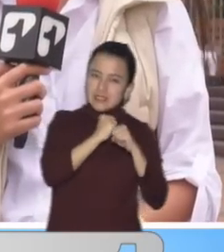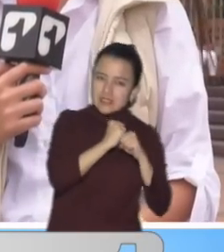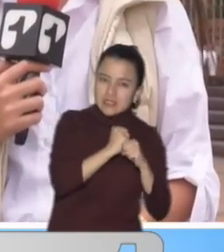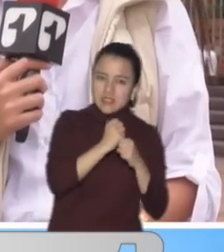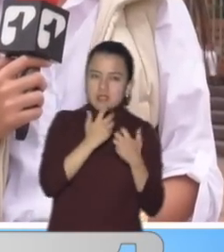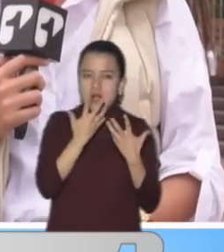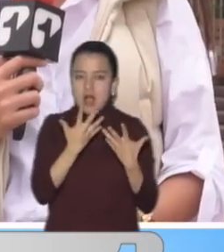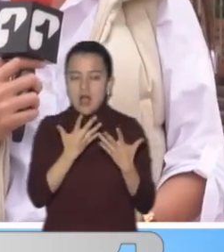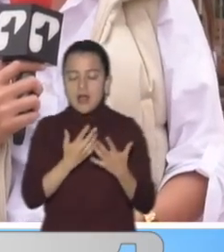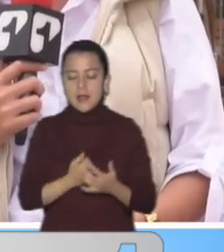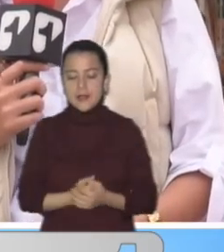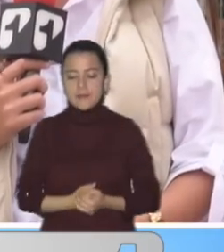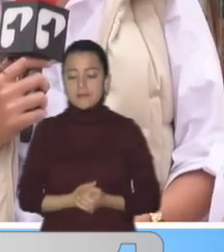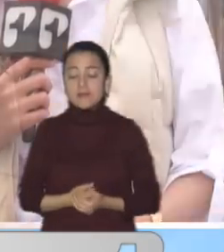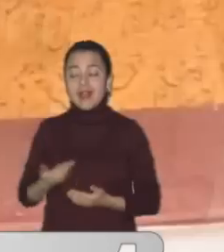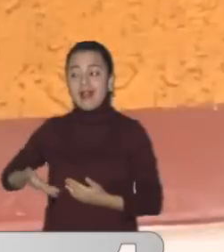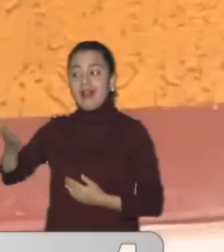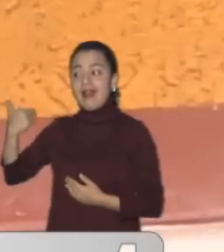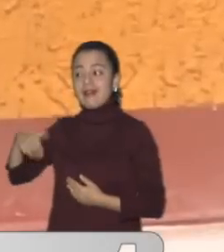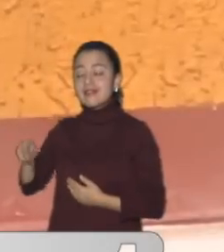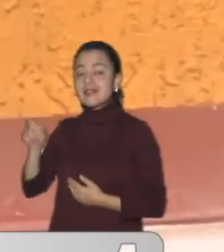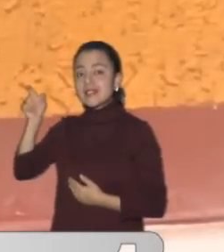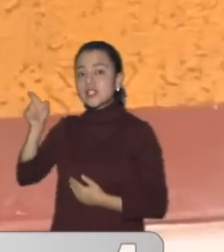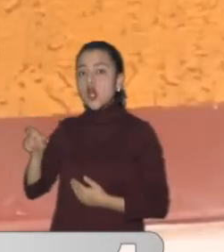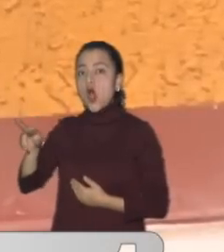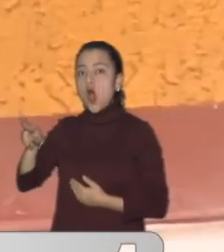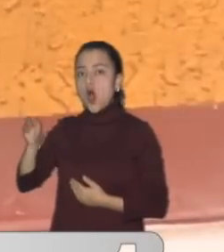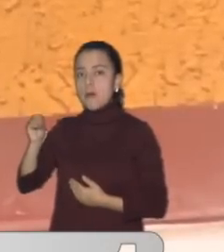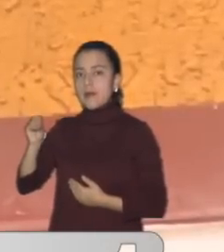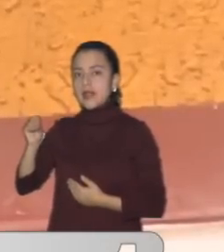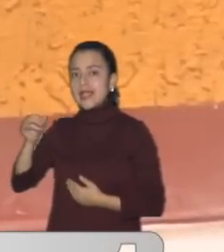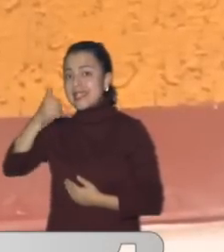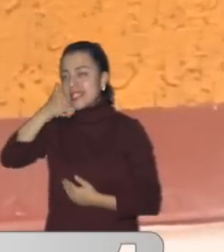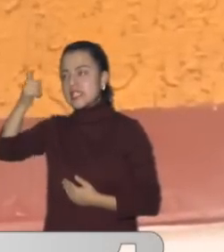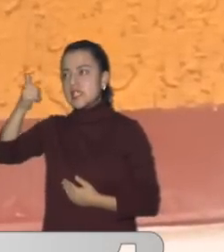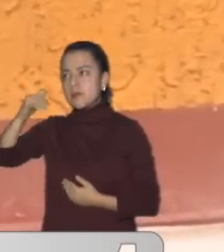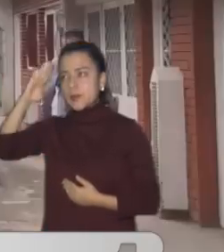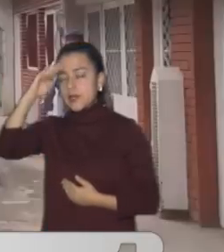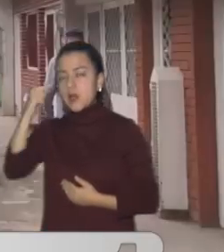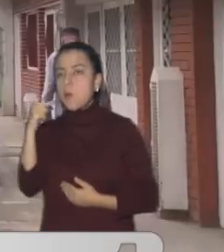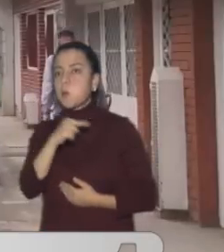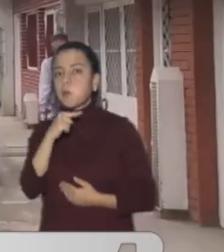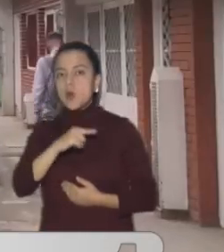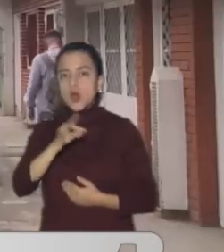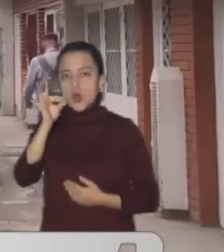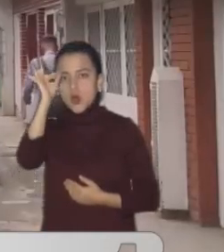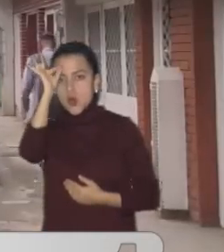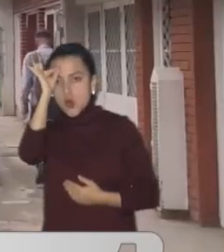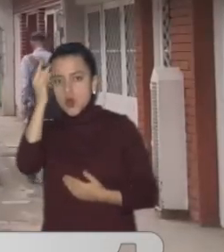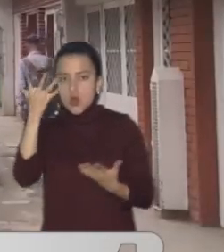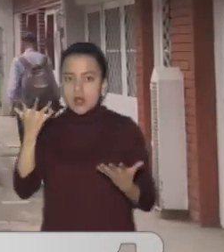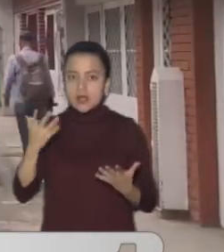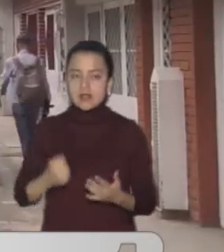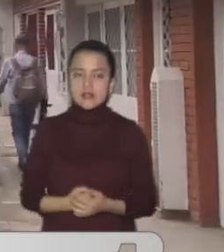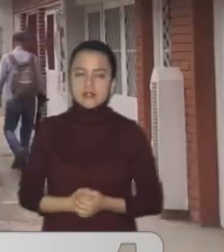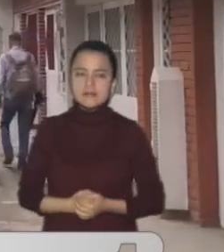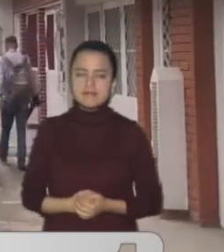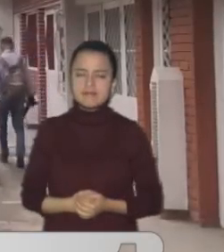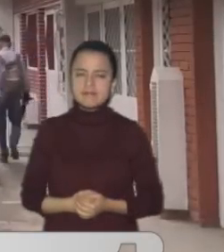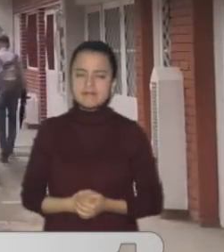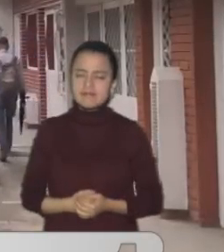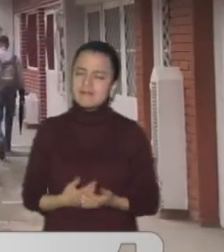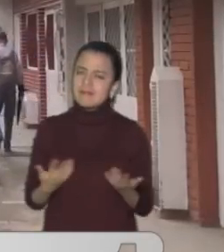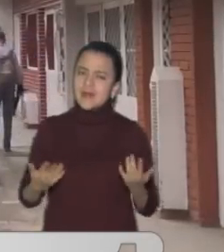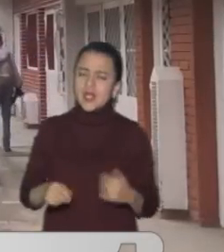sido denunciado por su propio hermano, una de las primeras personas que se encontró con la escena del crimen en la propia vivienda de la mamá y de la abuela, las